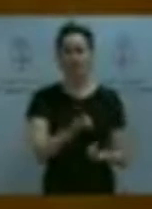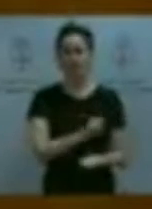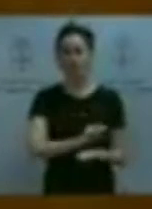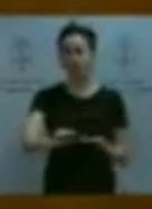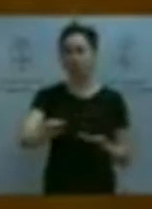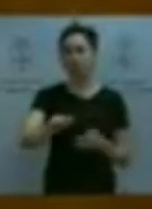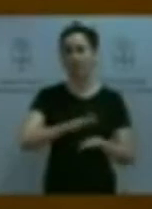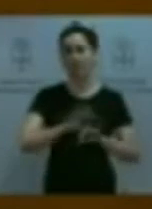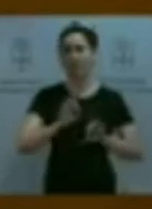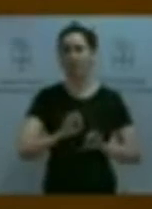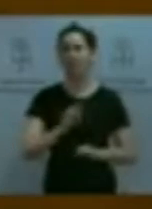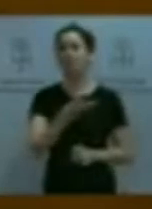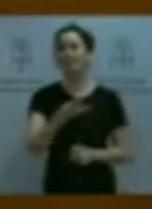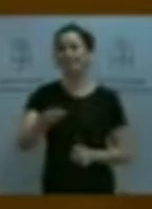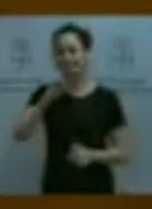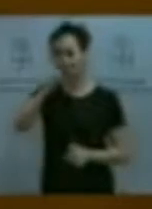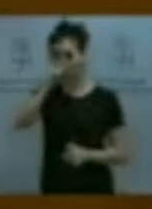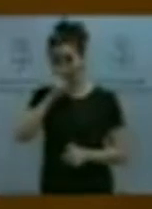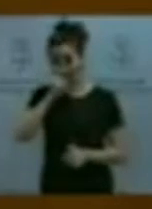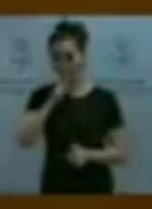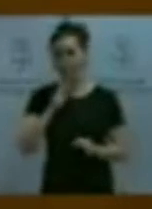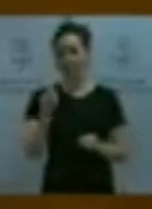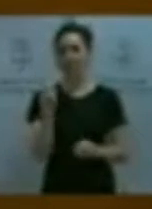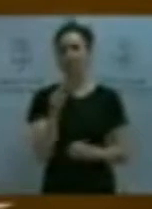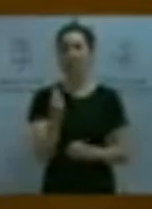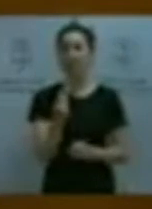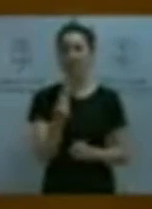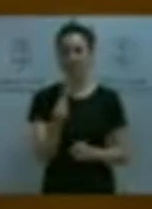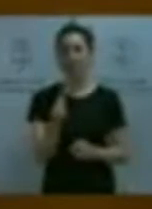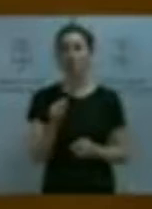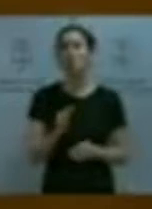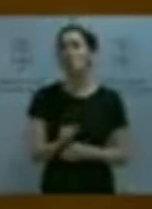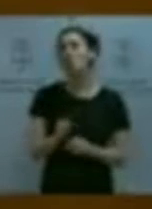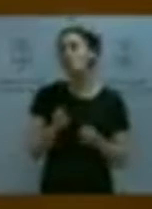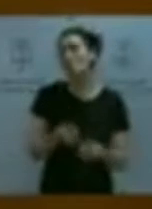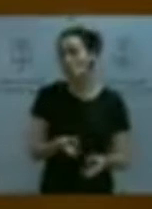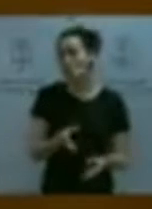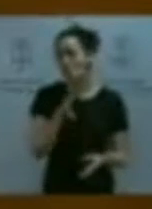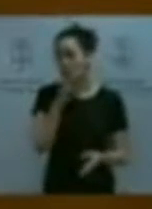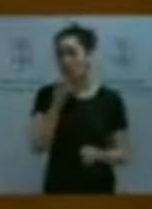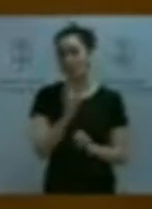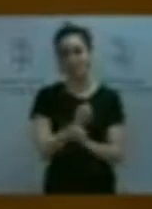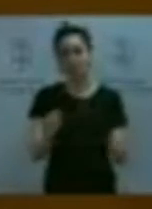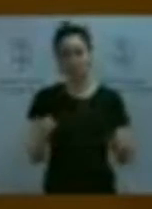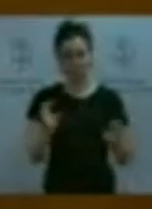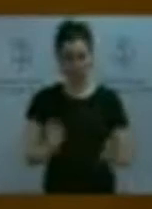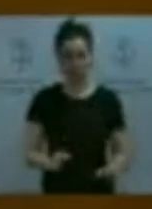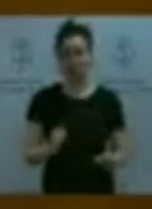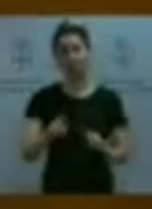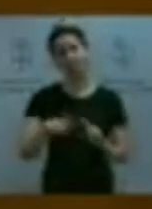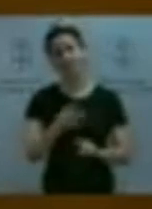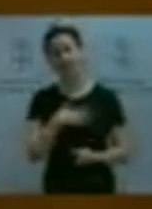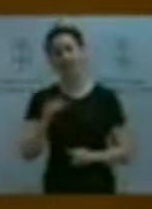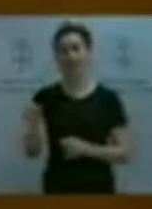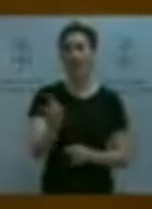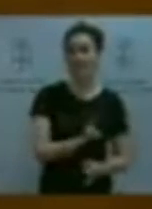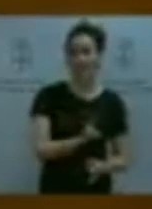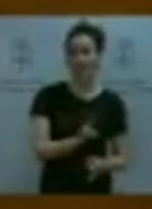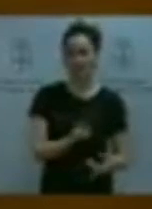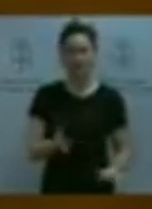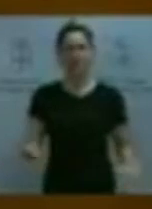será prácticamente la nada. Claro, luego querremos atraer. Oiga, ¿y dónde vamos a encontrar otro evento de turismo